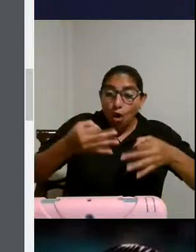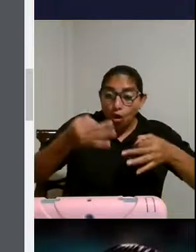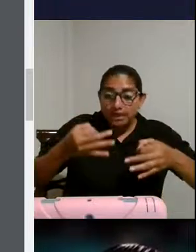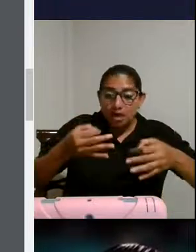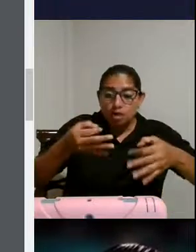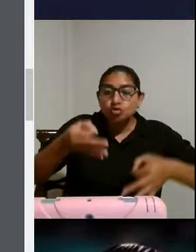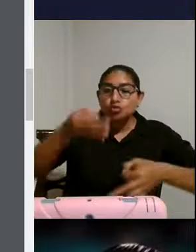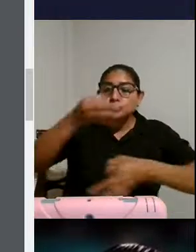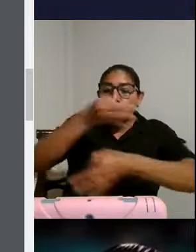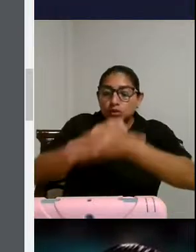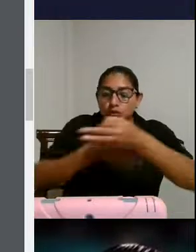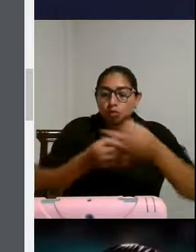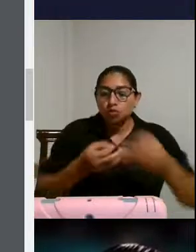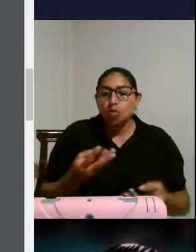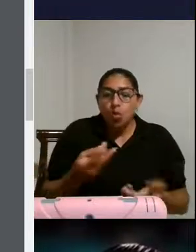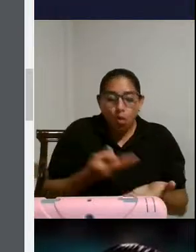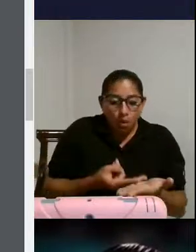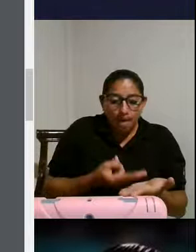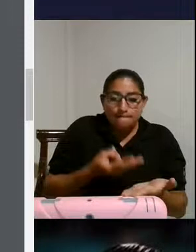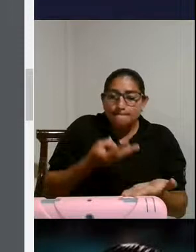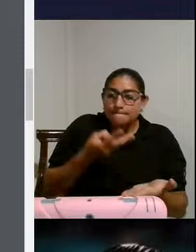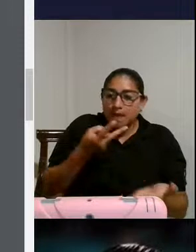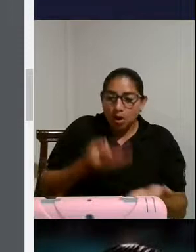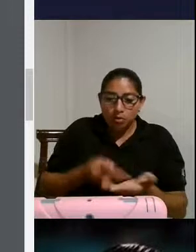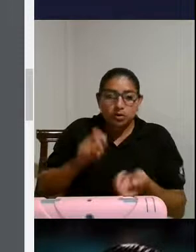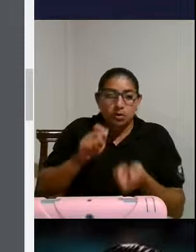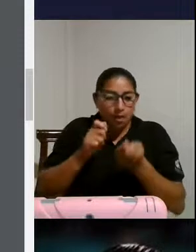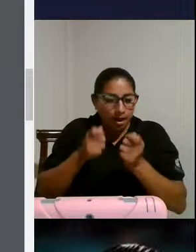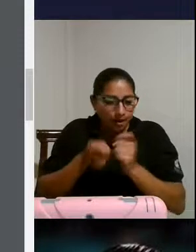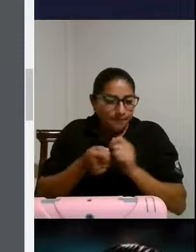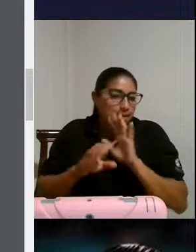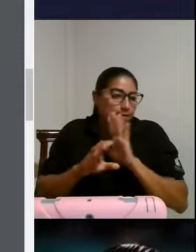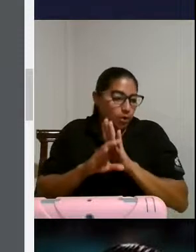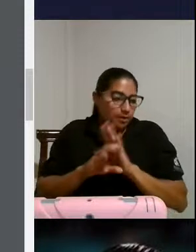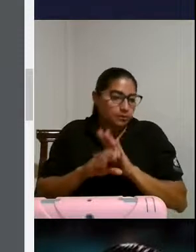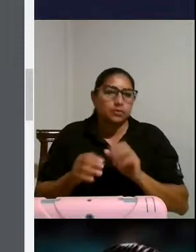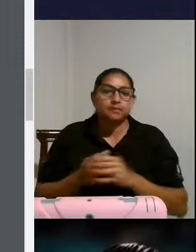y sustituir los valores que tenemos acá. Por ejemplo,